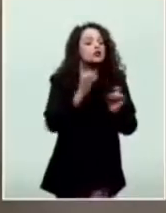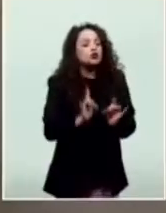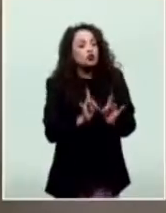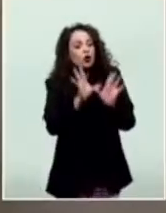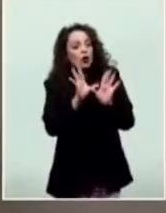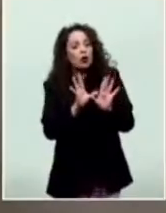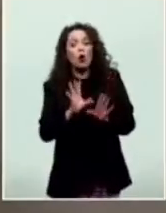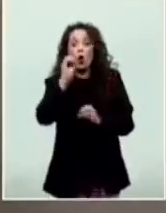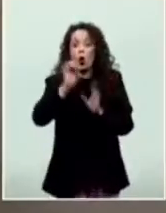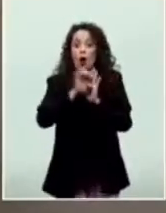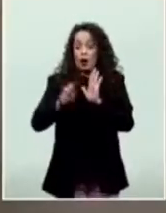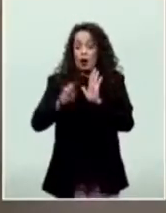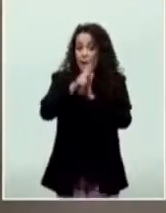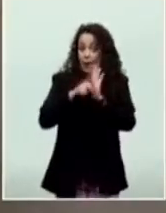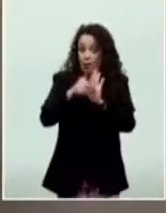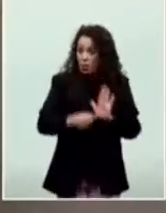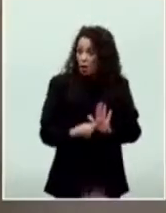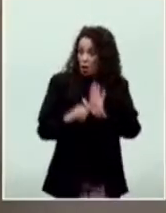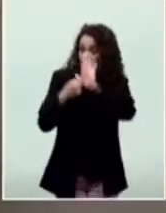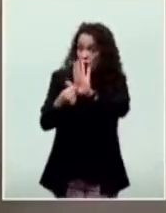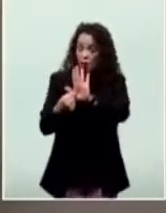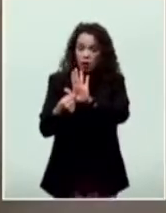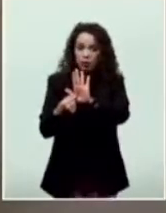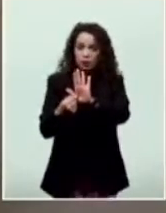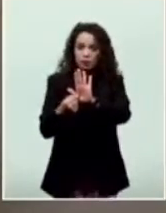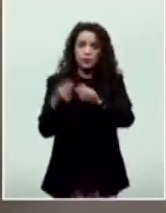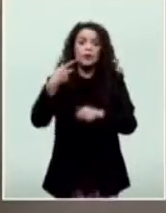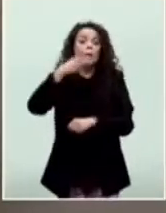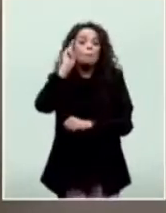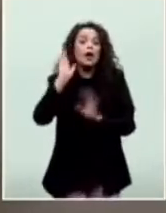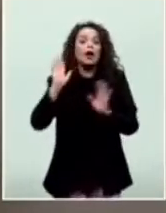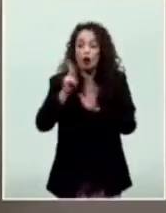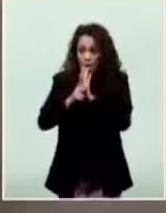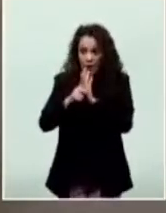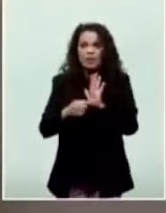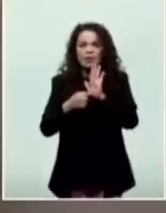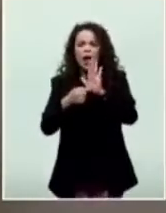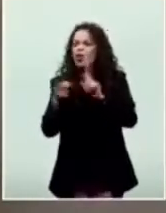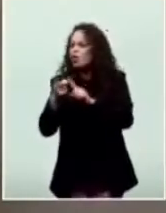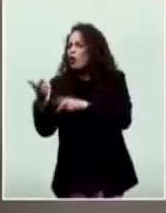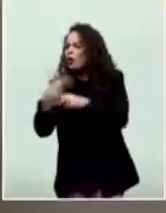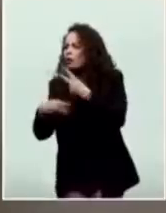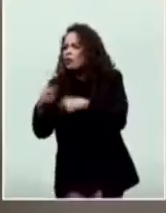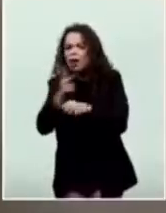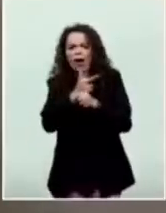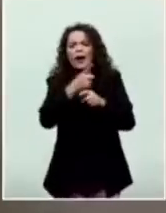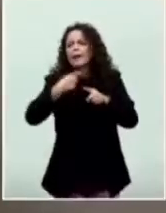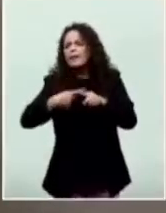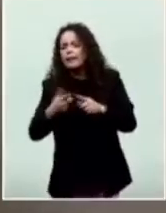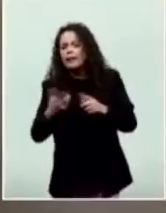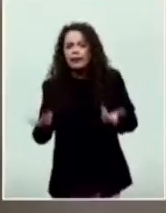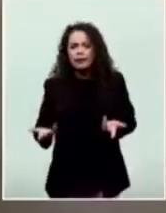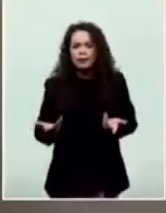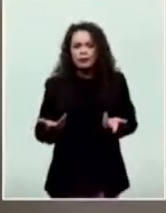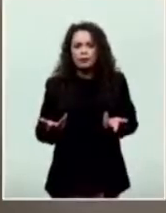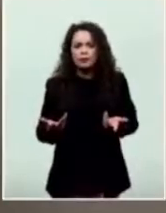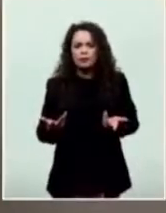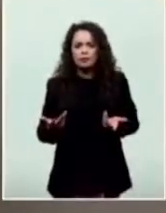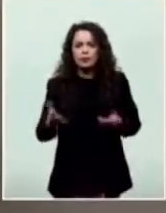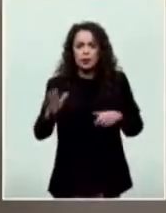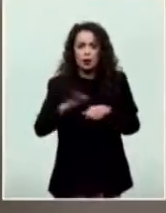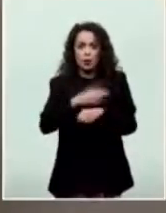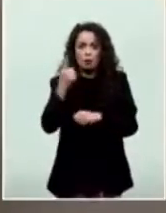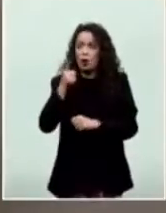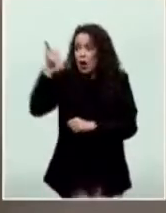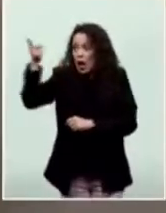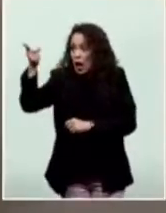un video sobre algo, pero aún los videos depende de dónde se toman. En cualquier incidente, un video tomado de una parte o de otra puede llevar